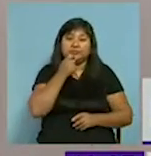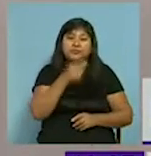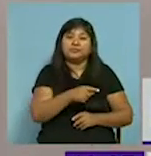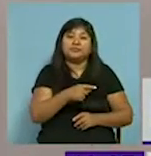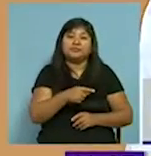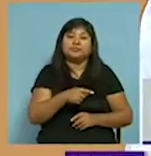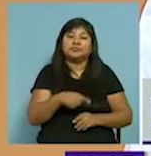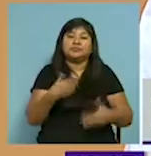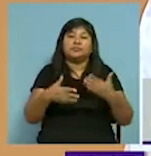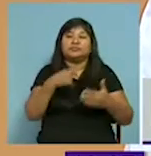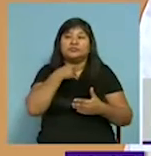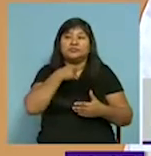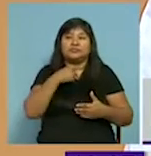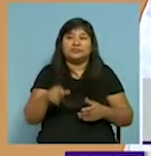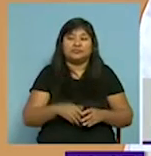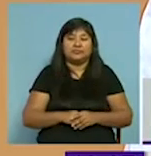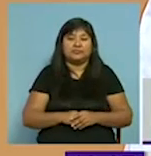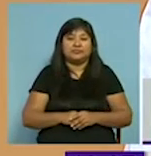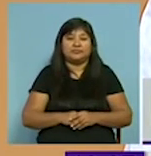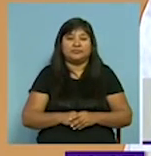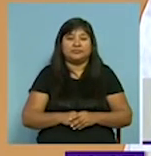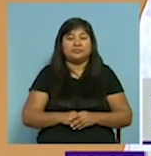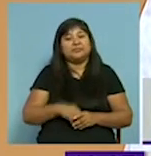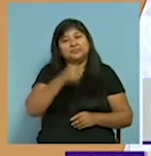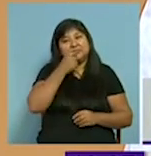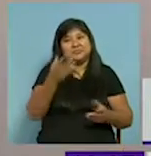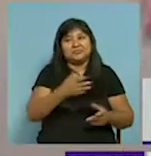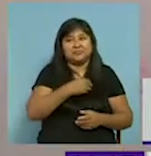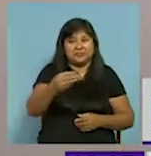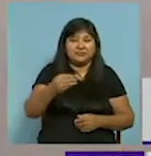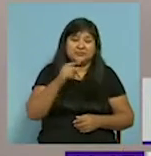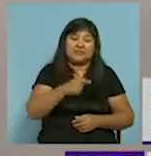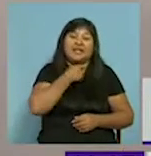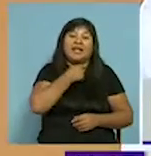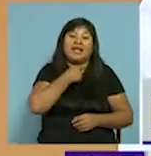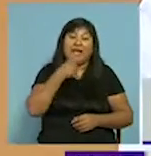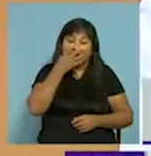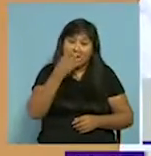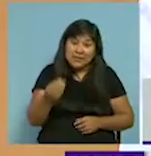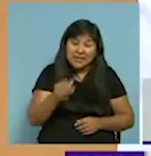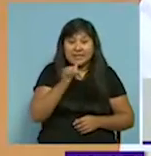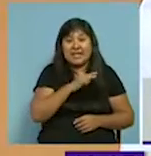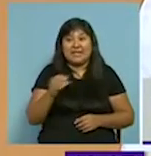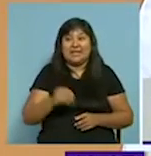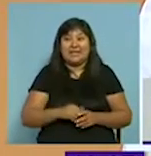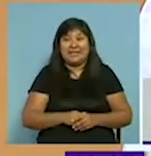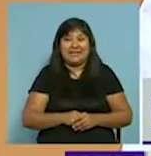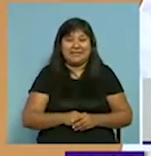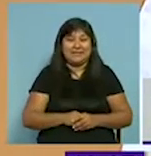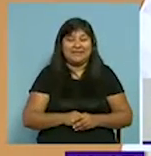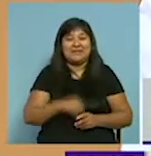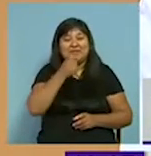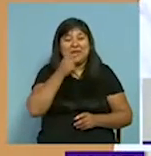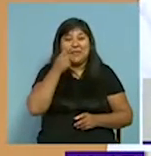de acá de sanciones después voy a preguntarle por gimnasia tiene pensado dirigir no se parece metales tiene la cabeza